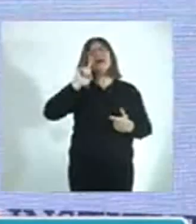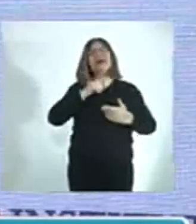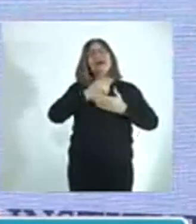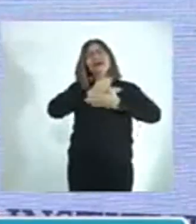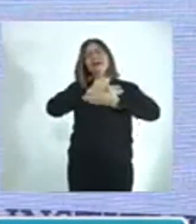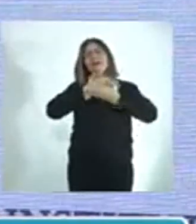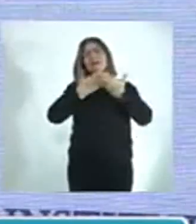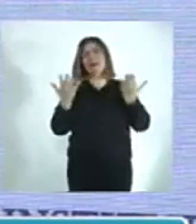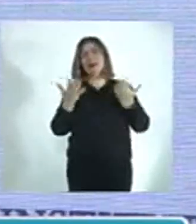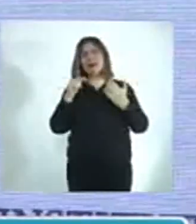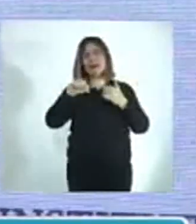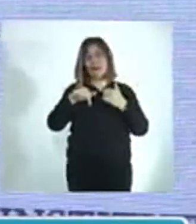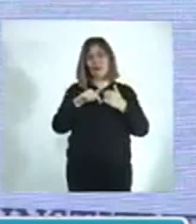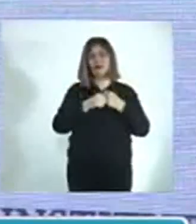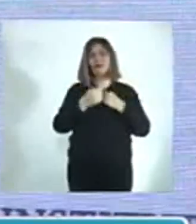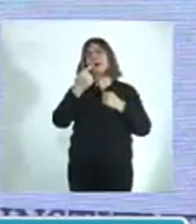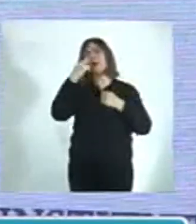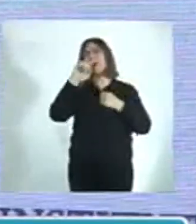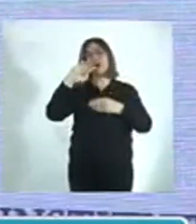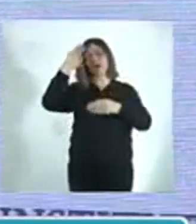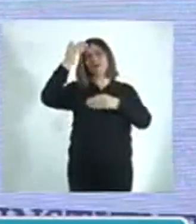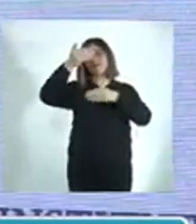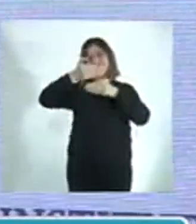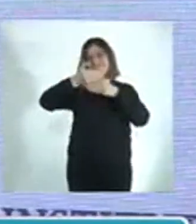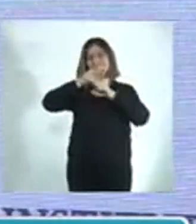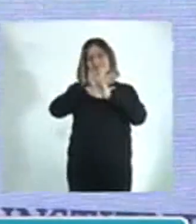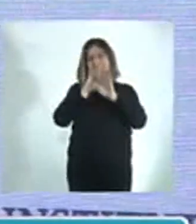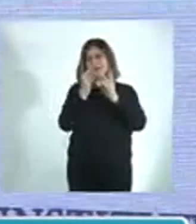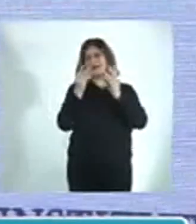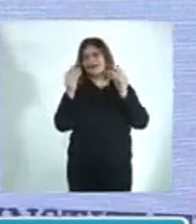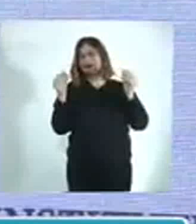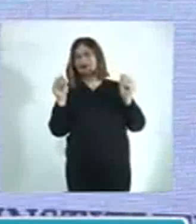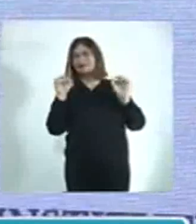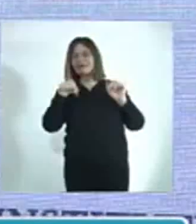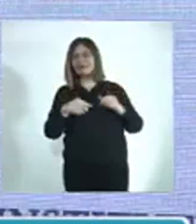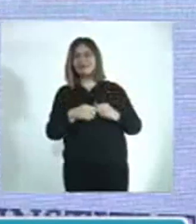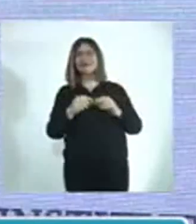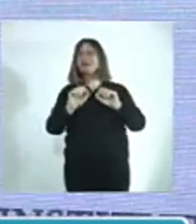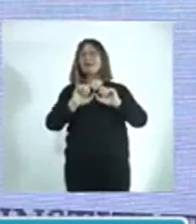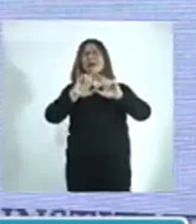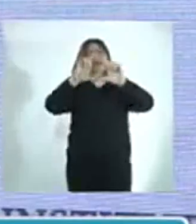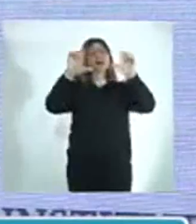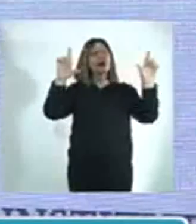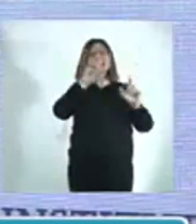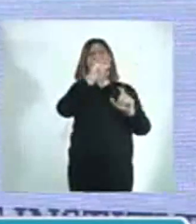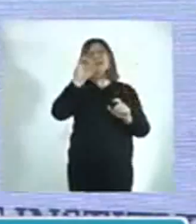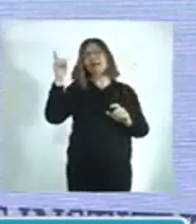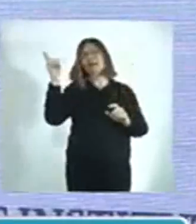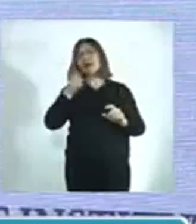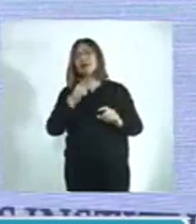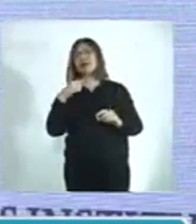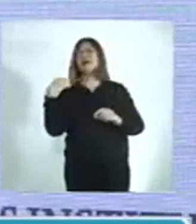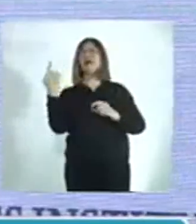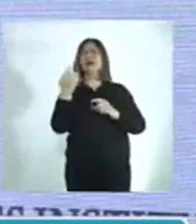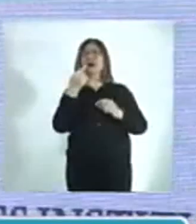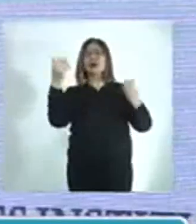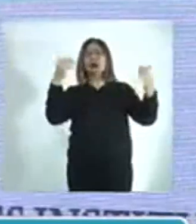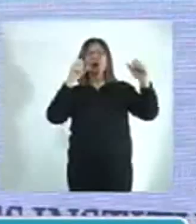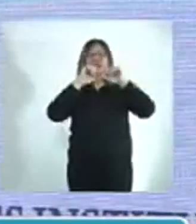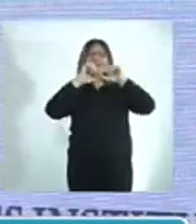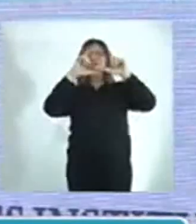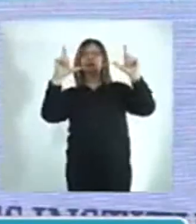este 4º Congreso Internacional de Educación totalmente virtual con un enorme éxito. Ayer